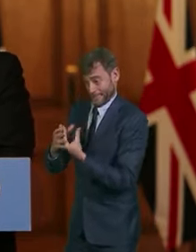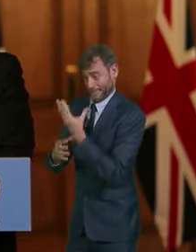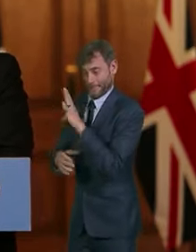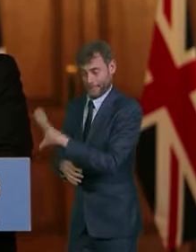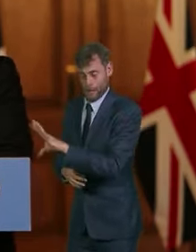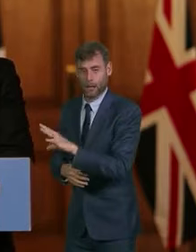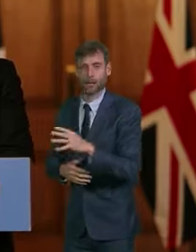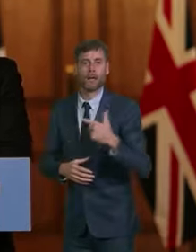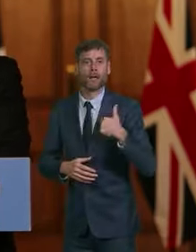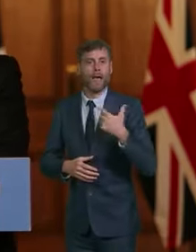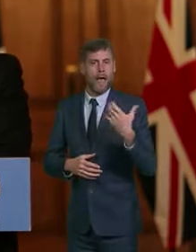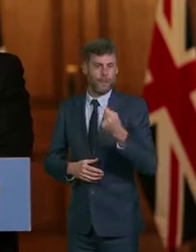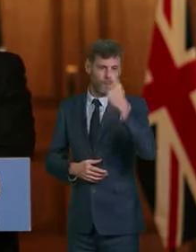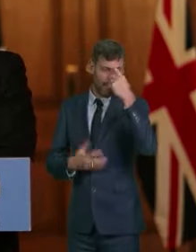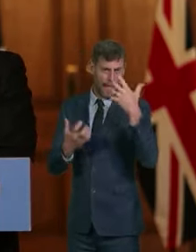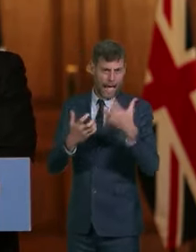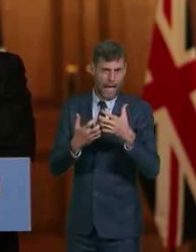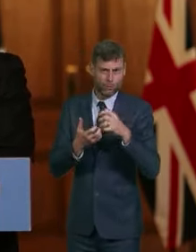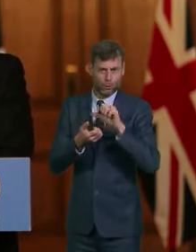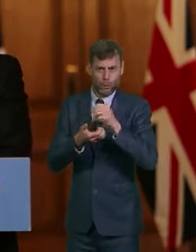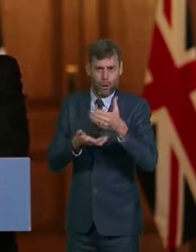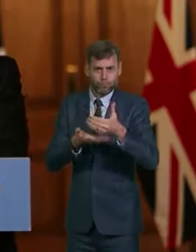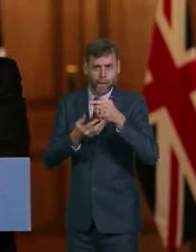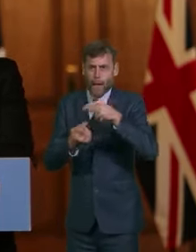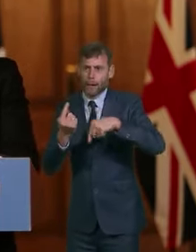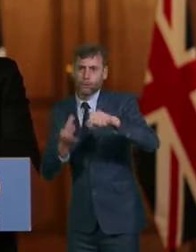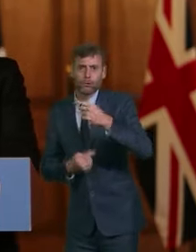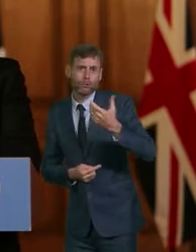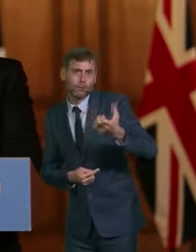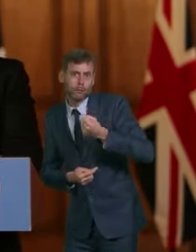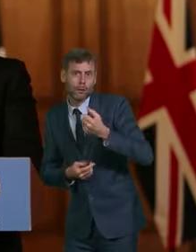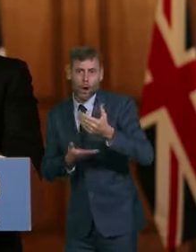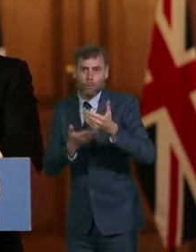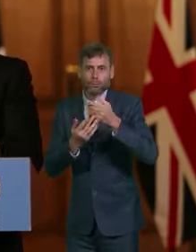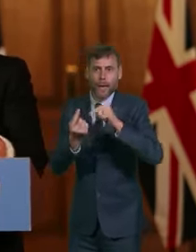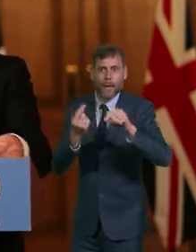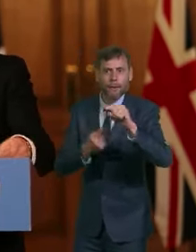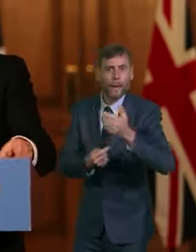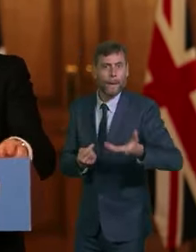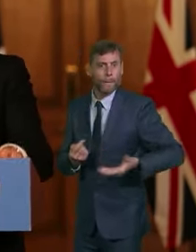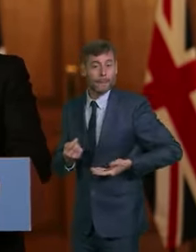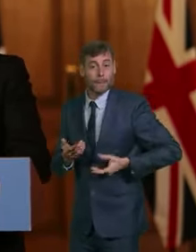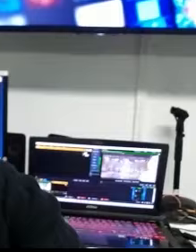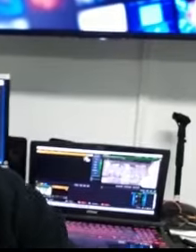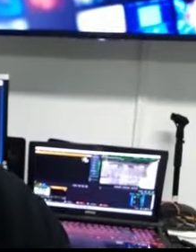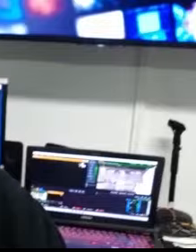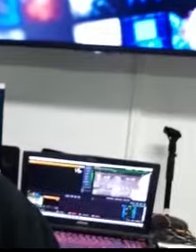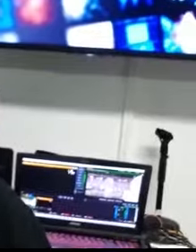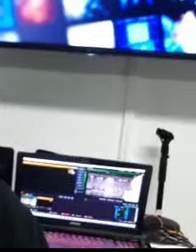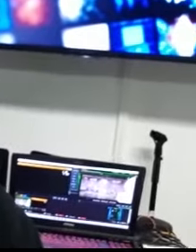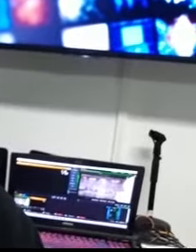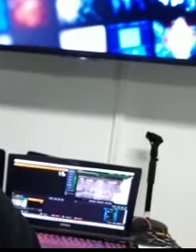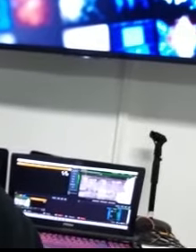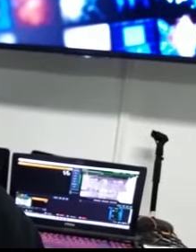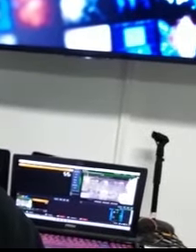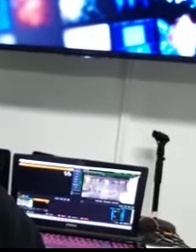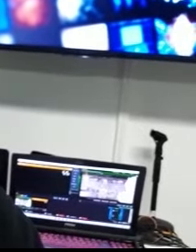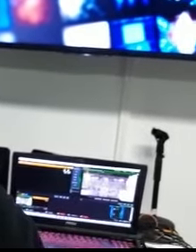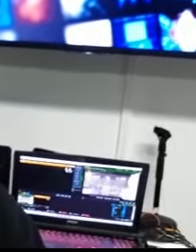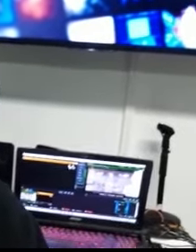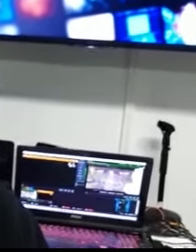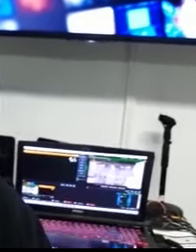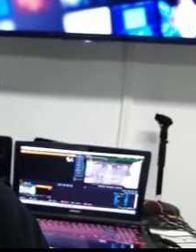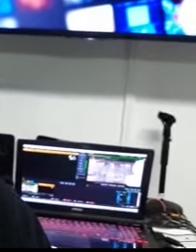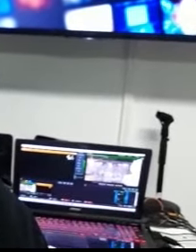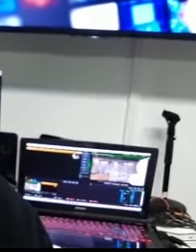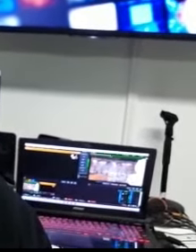de vida y colocar al Reino Unido en una posición más sólida para una recuperación económica. Gracias por observar estos